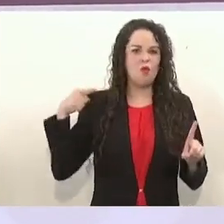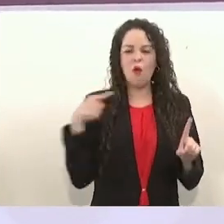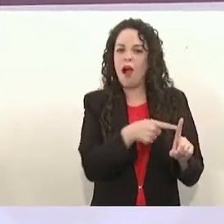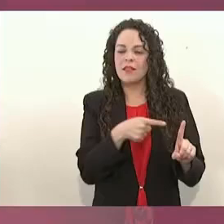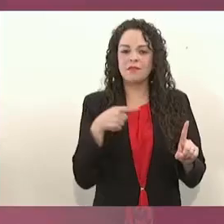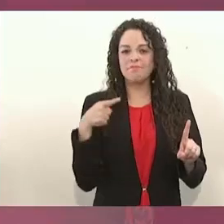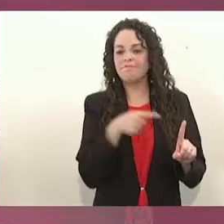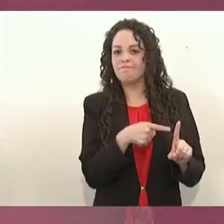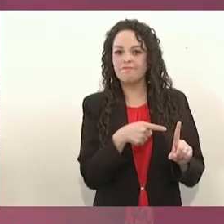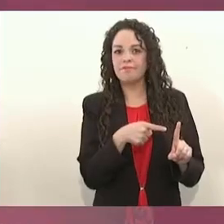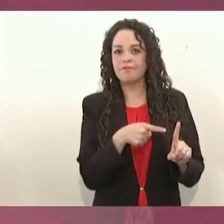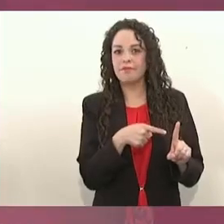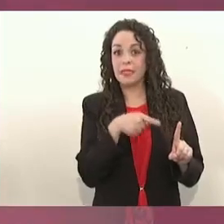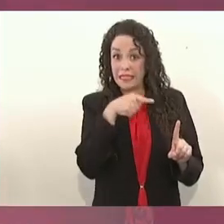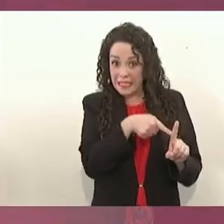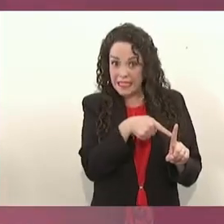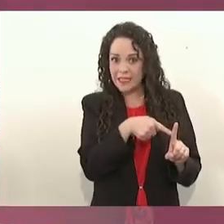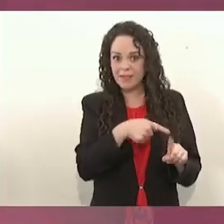Ese supo